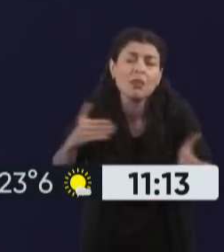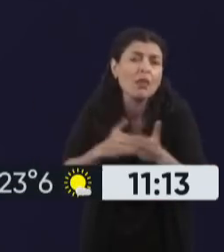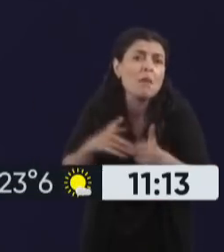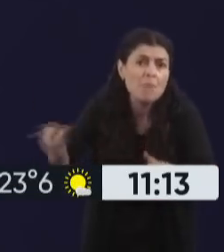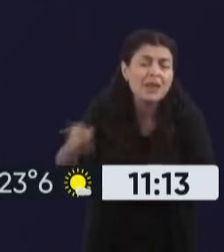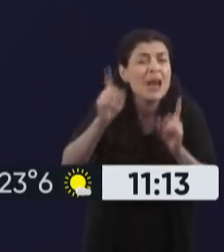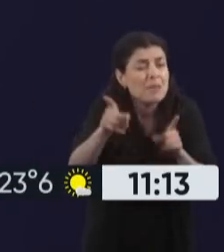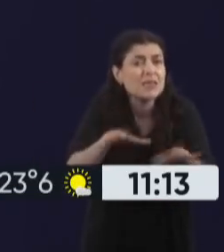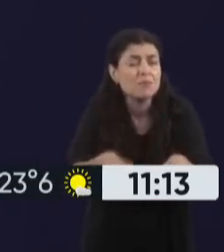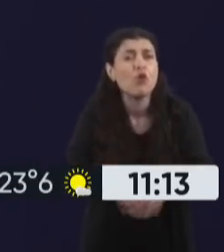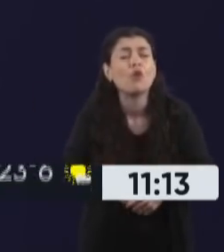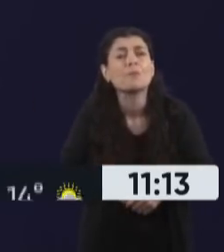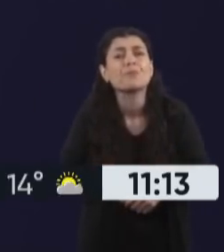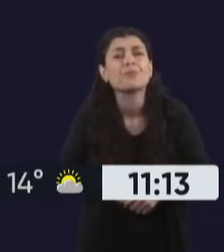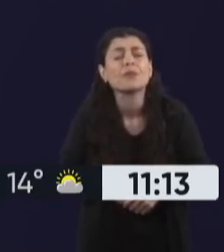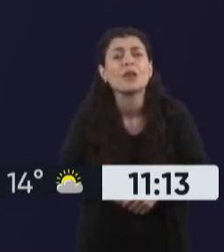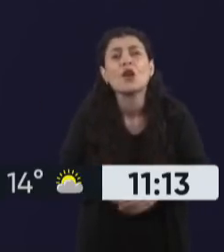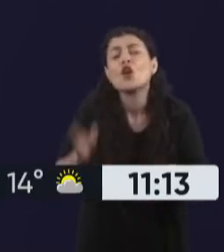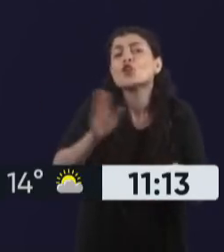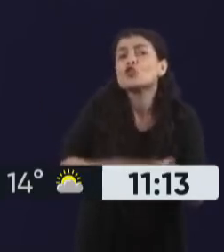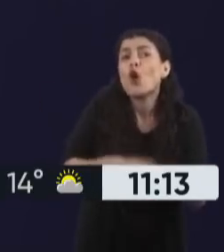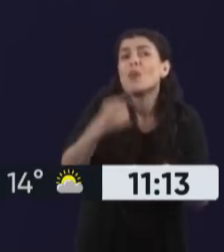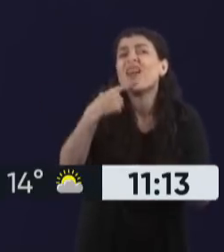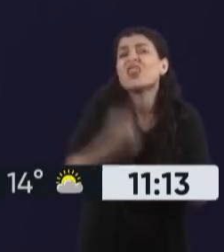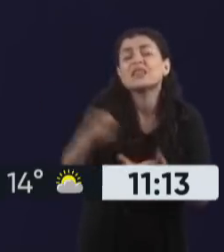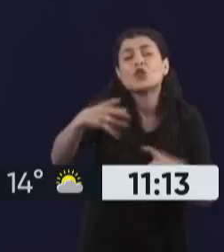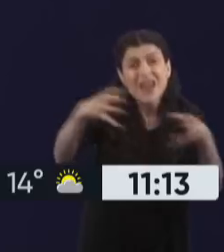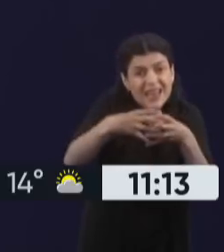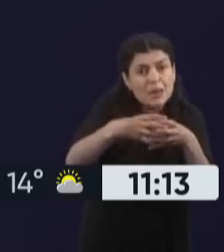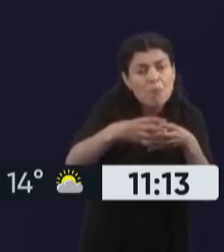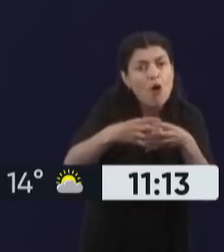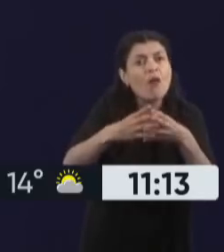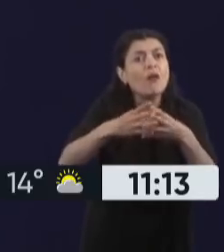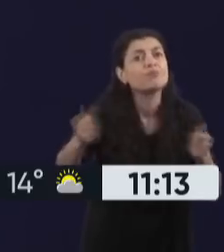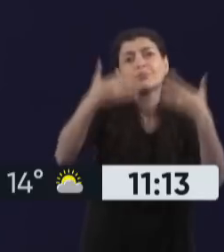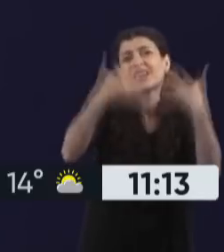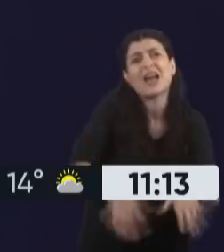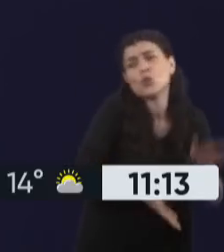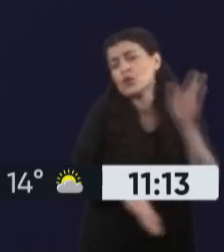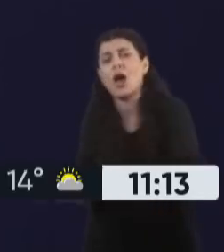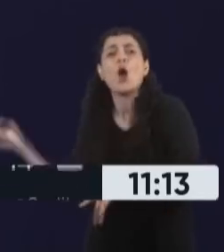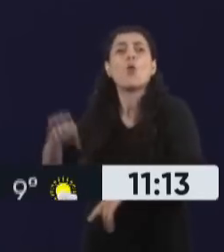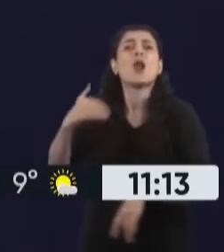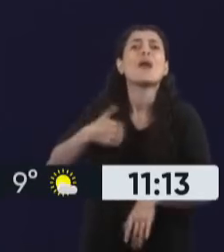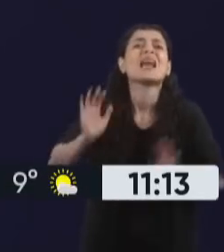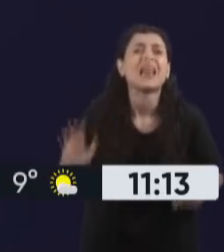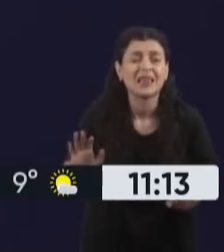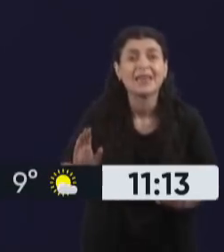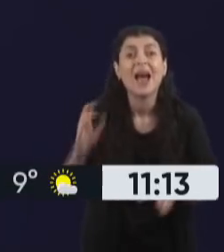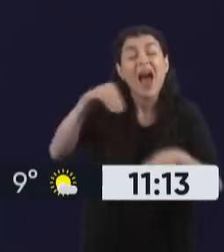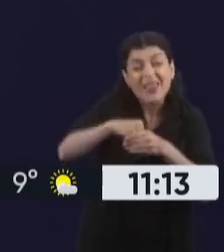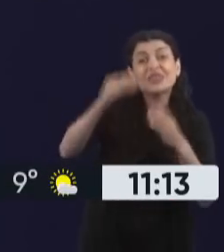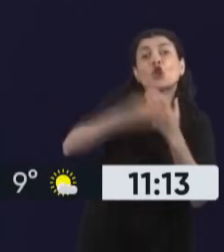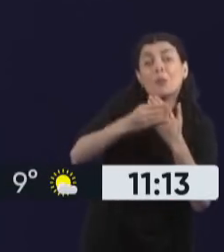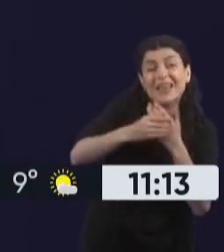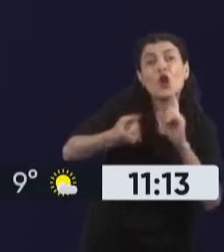lo que vos estás describiendo, ¿no? Que es del regreso de la delegación en virtud de toda una reforma que va a hacer el canciller en el Ministerio